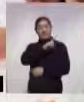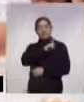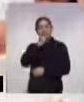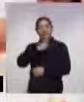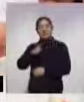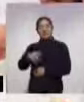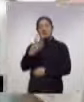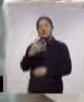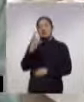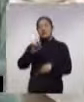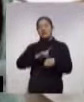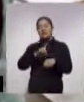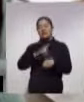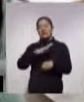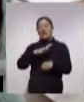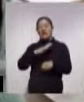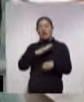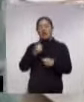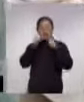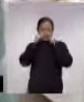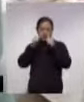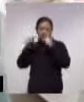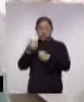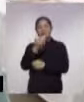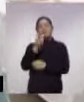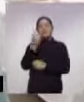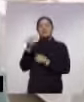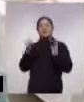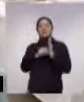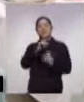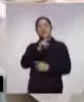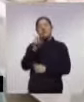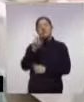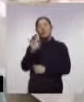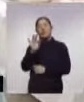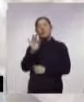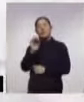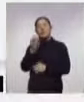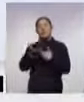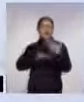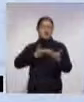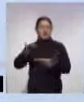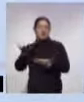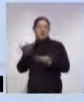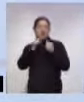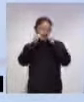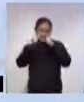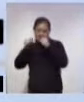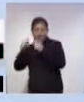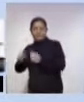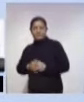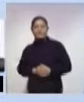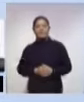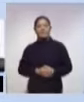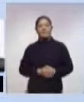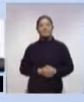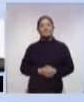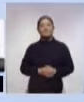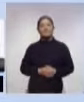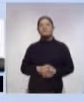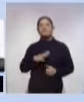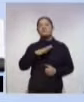por tu Salud, se ha brindado un total de 53.140 servicios. Se va a representar en que tenemos cerca